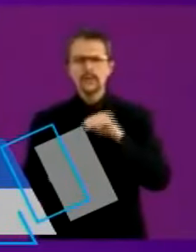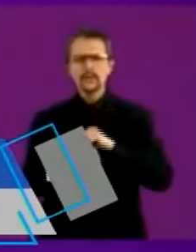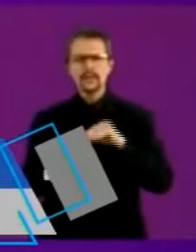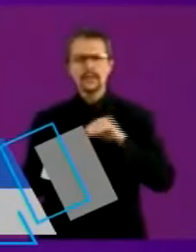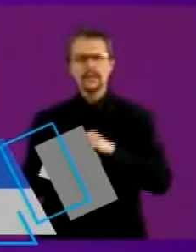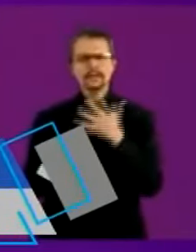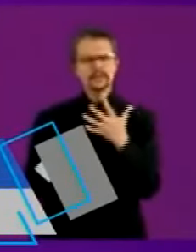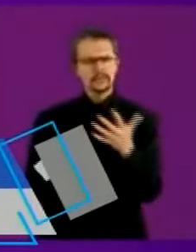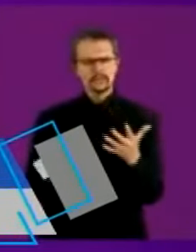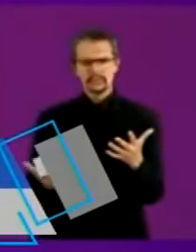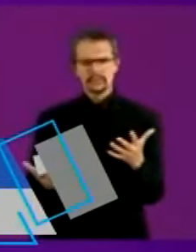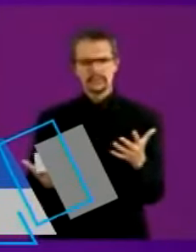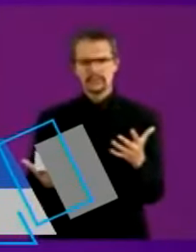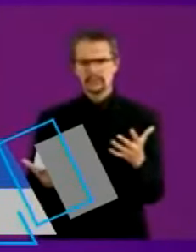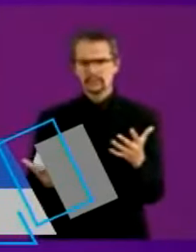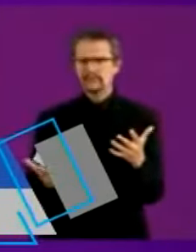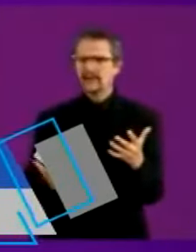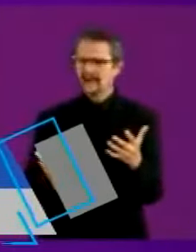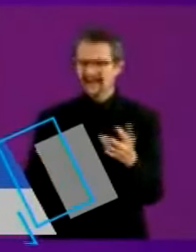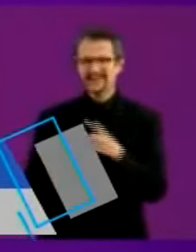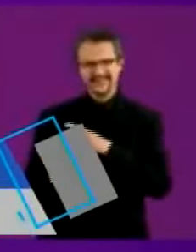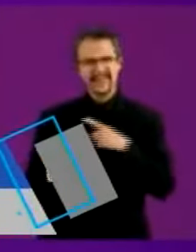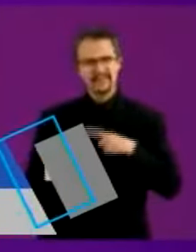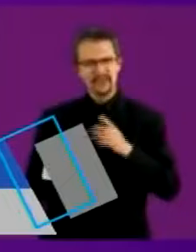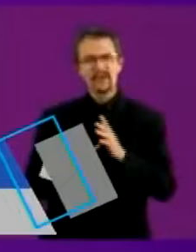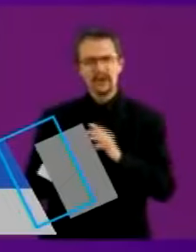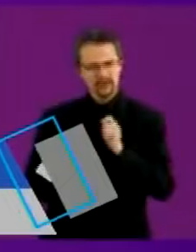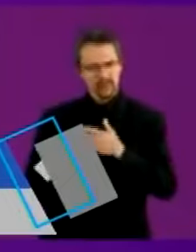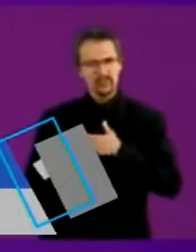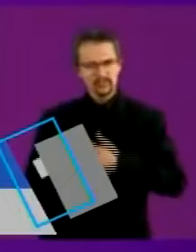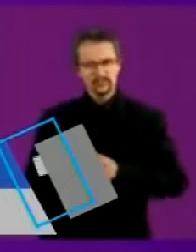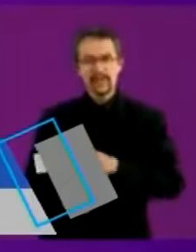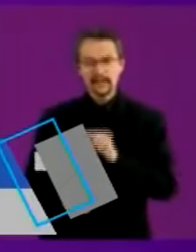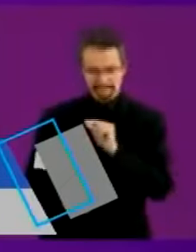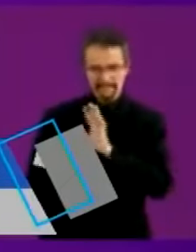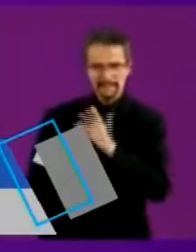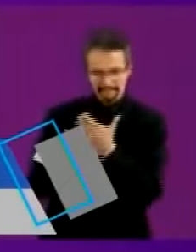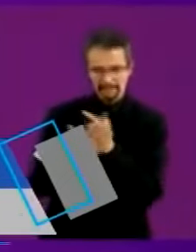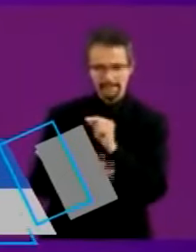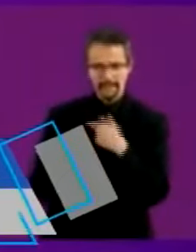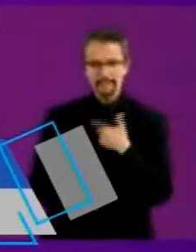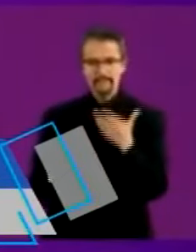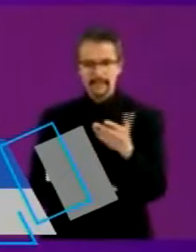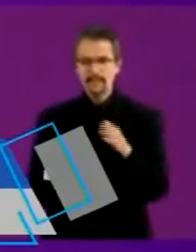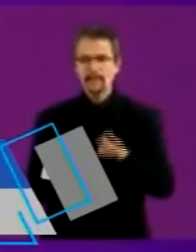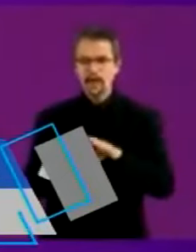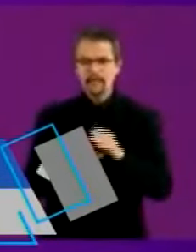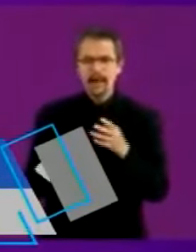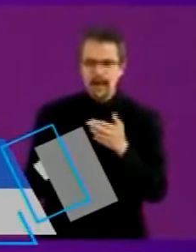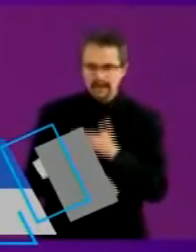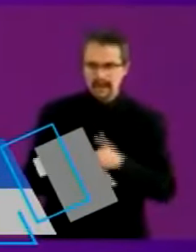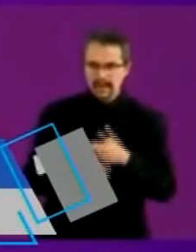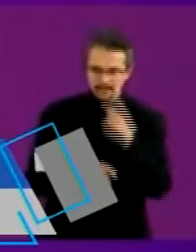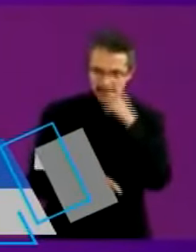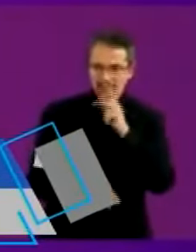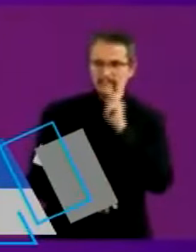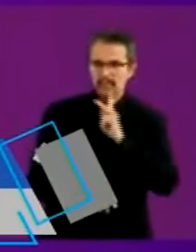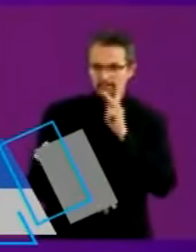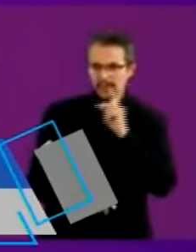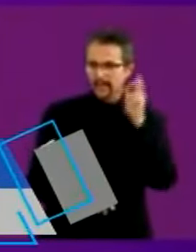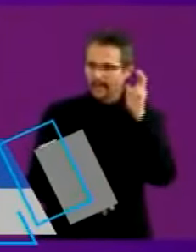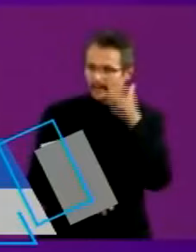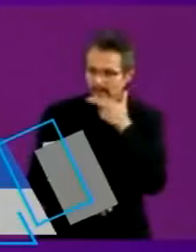bueno. Sí, ahorita voy a pedir en los relojes, completamente. Favor. Ahorita voy a pedir. Ahora voy a pedir que me confirmen. No, pero sí lo, es que